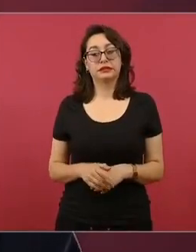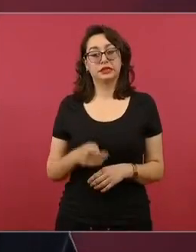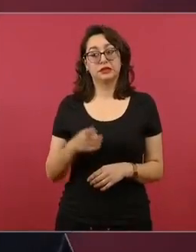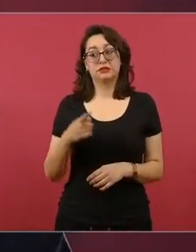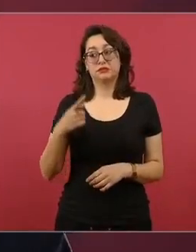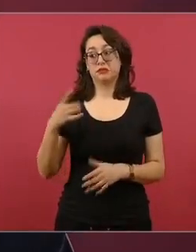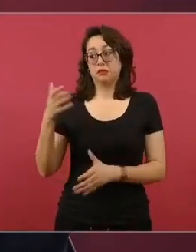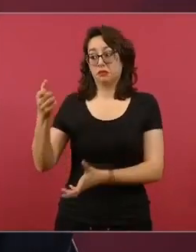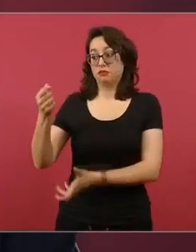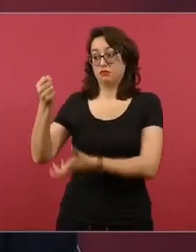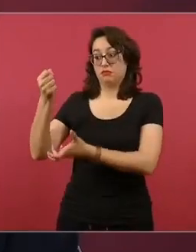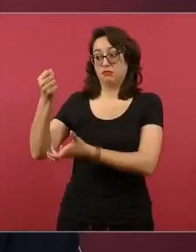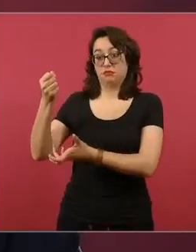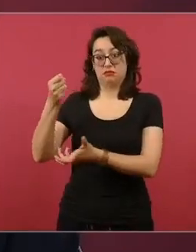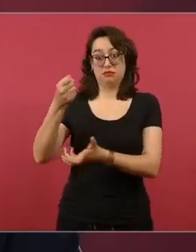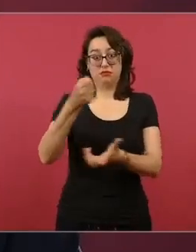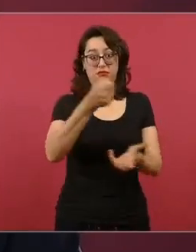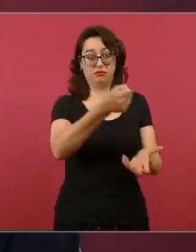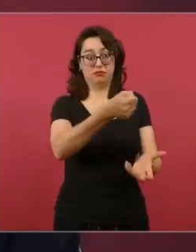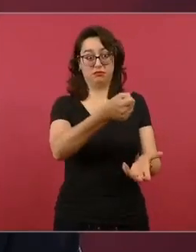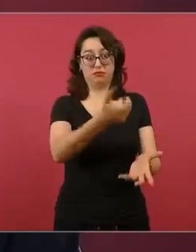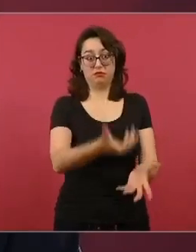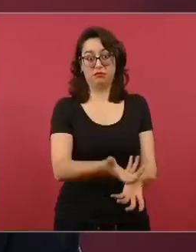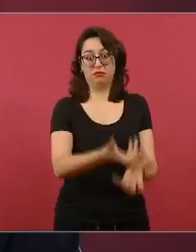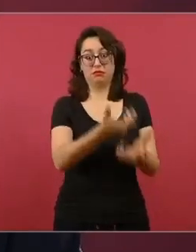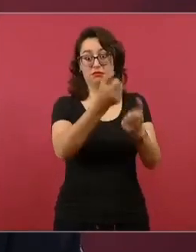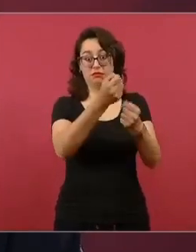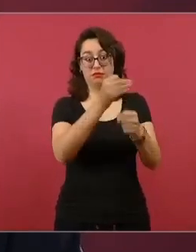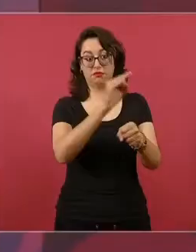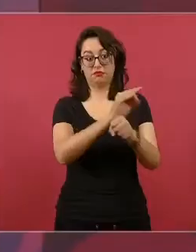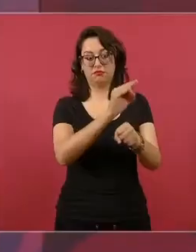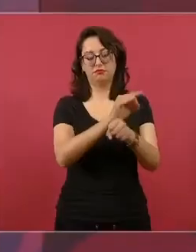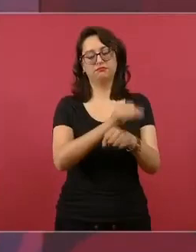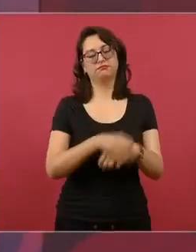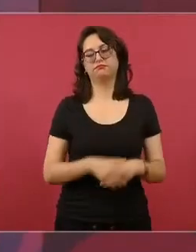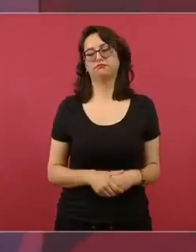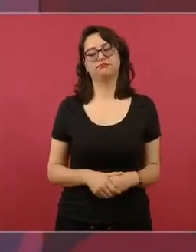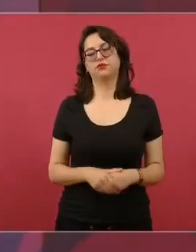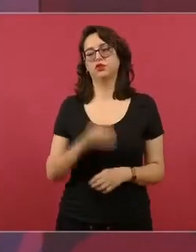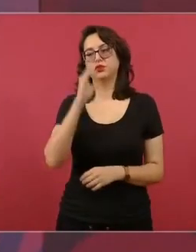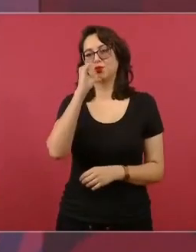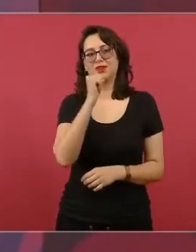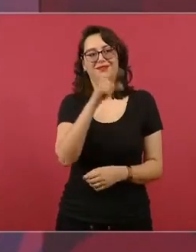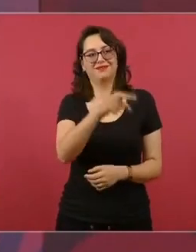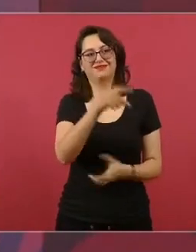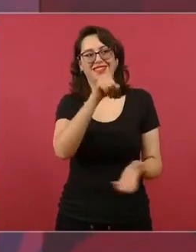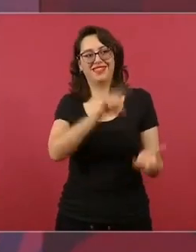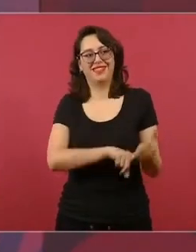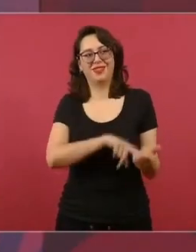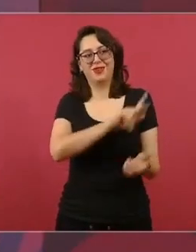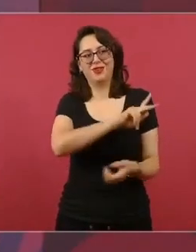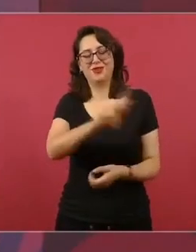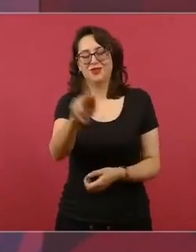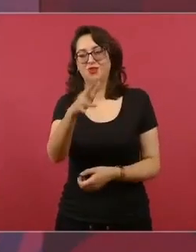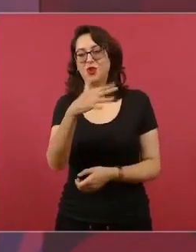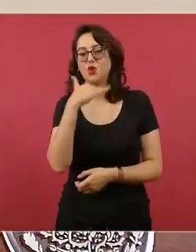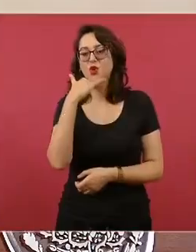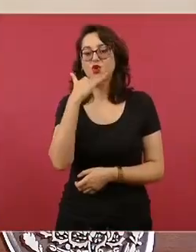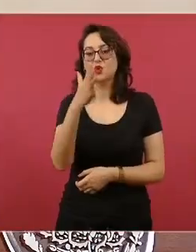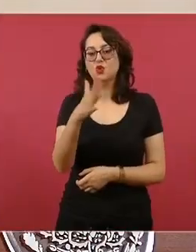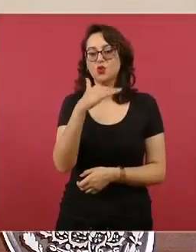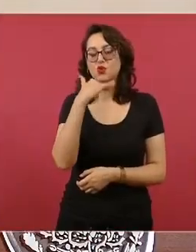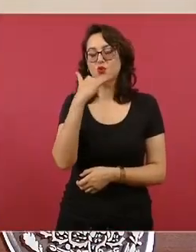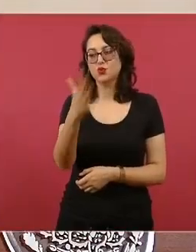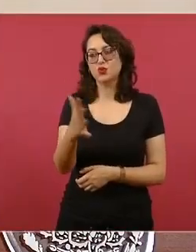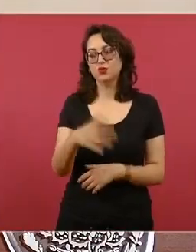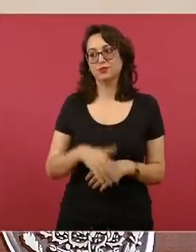estar rescatando estas empresas de corruptos. Pero sí hay que pensar en los